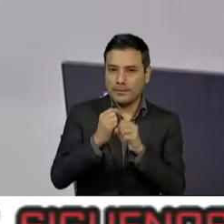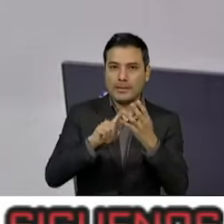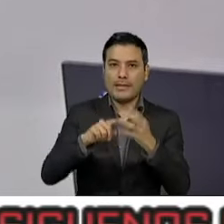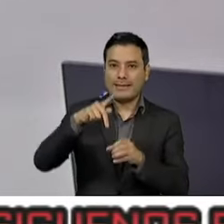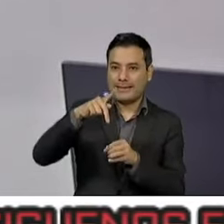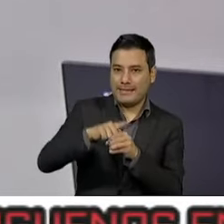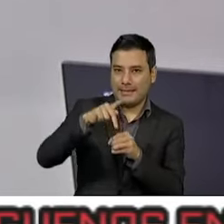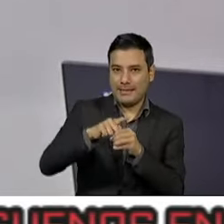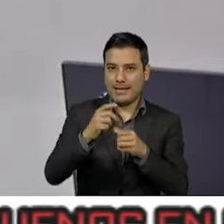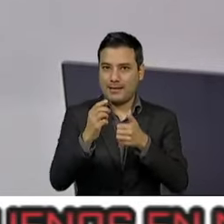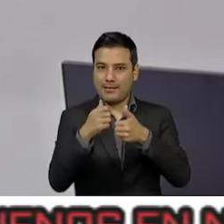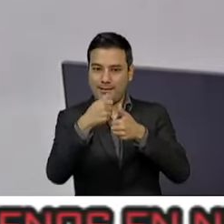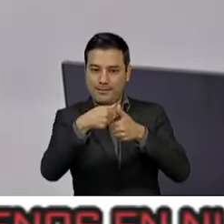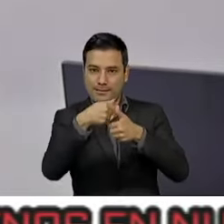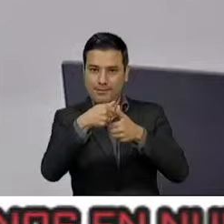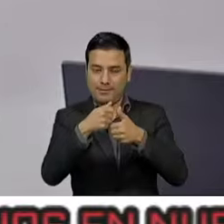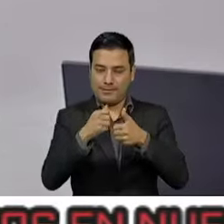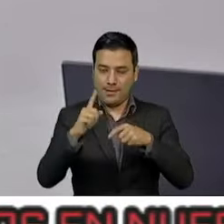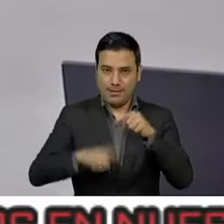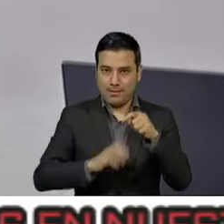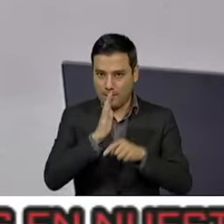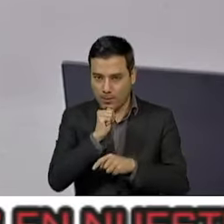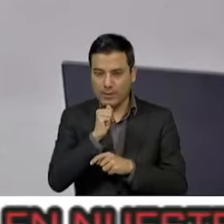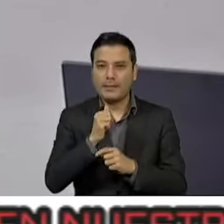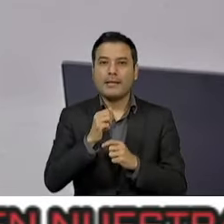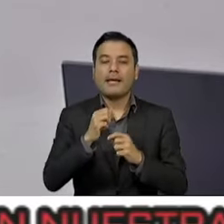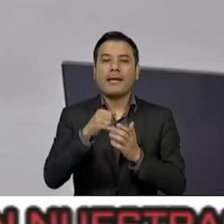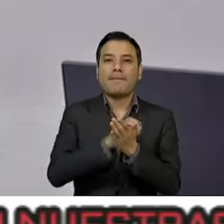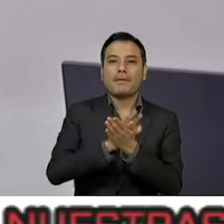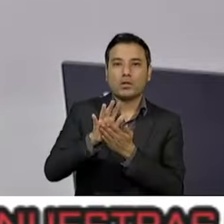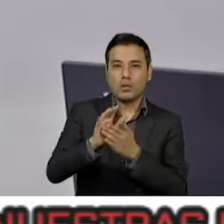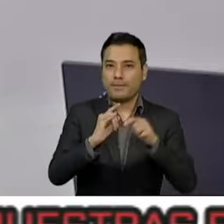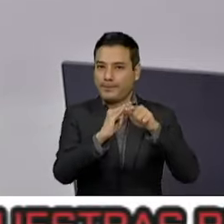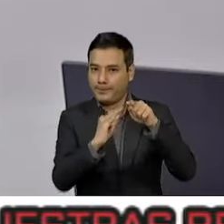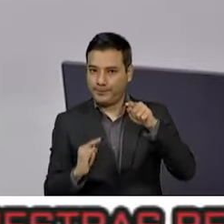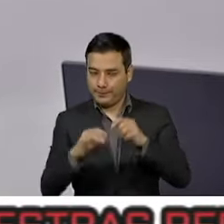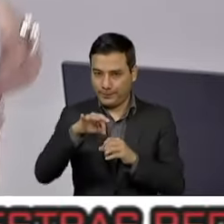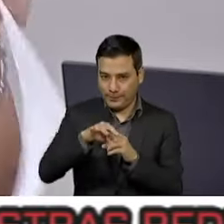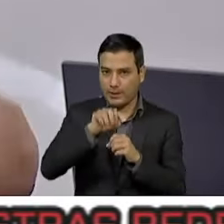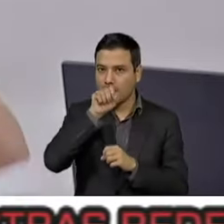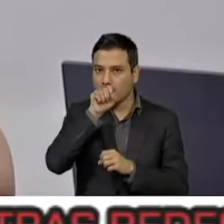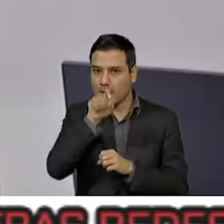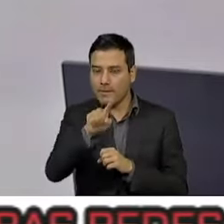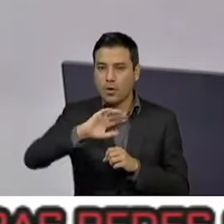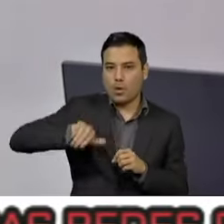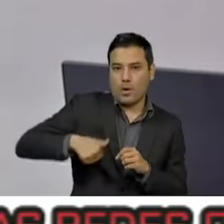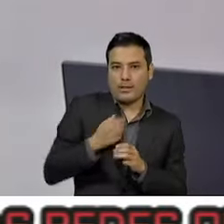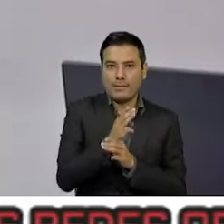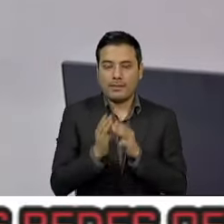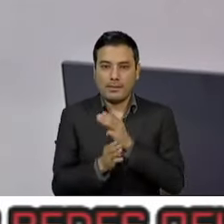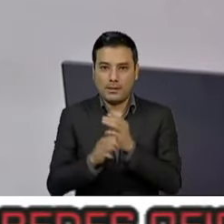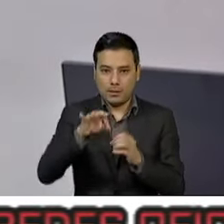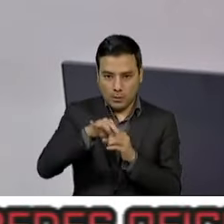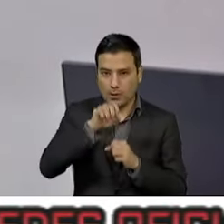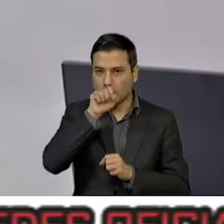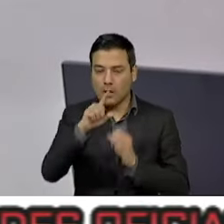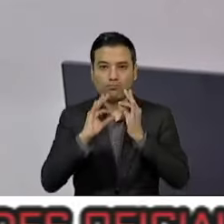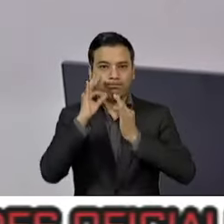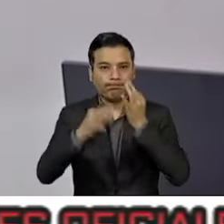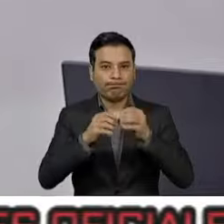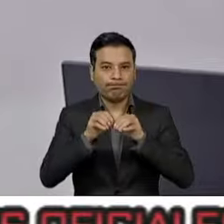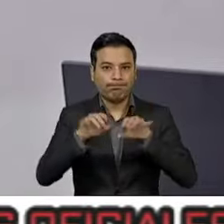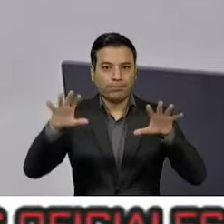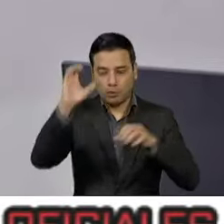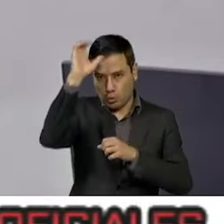indeleble, impresión de boletas electorales, resguardo y custodia de documentación electoral, fomento y promoción de la cultura